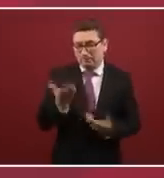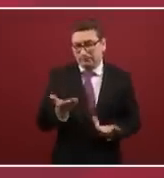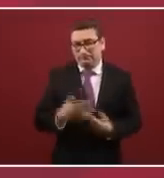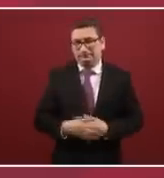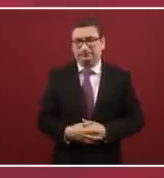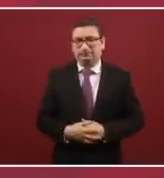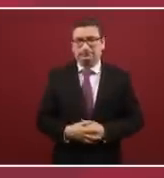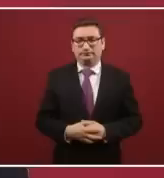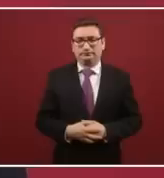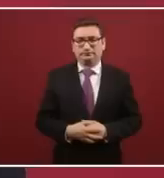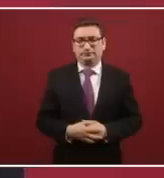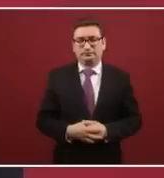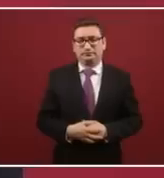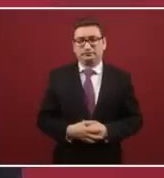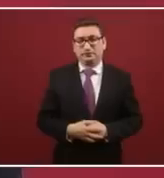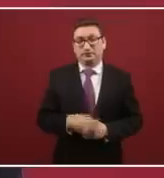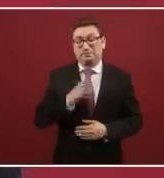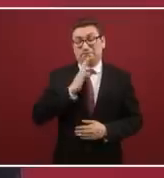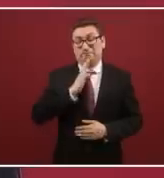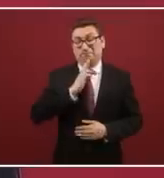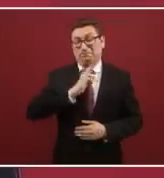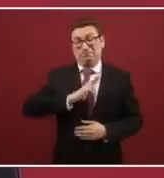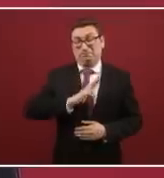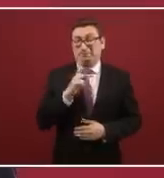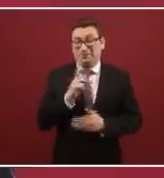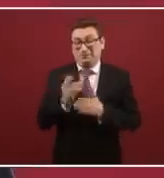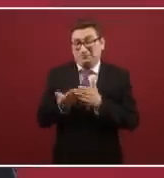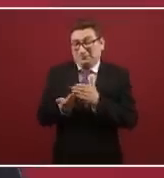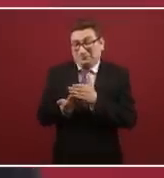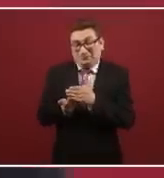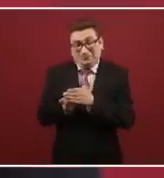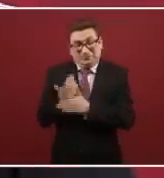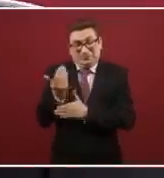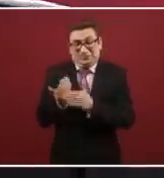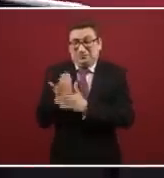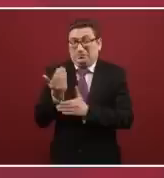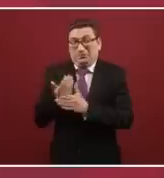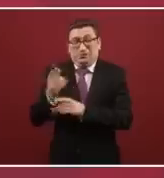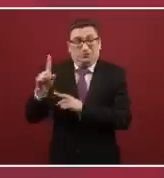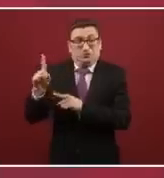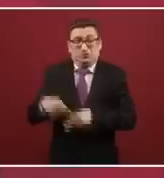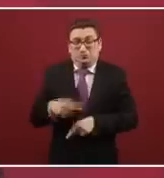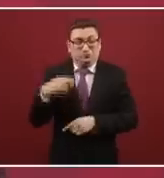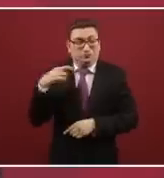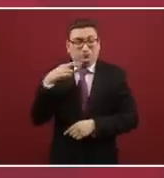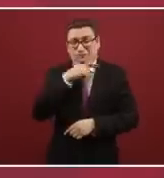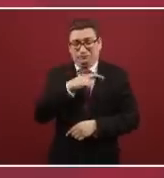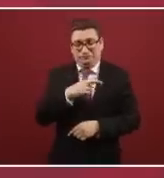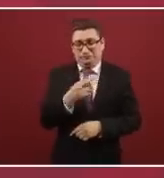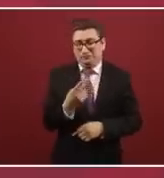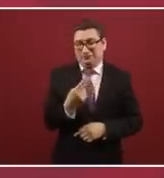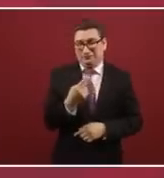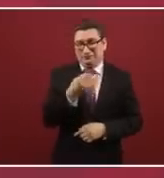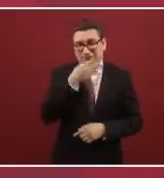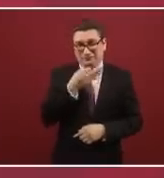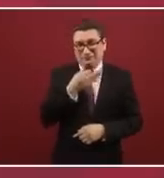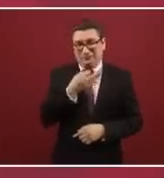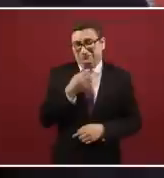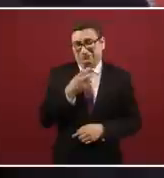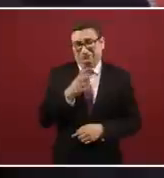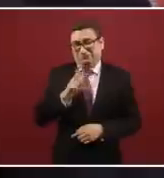Lo mejor es en la mañana, que hago 25 minutos, media hora,